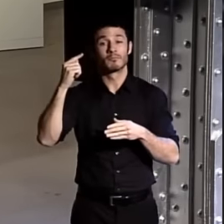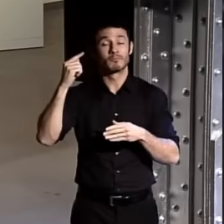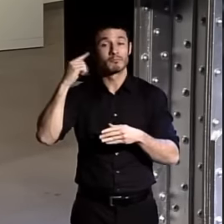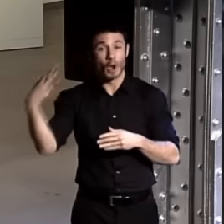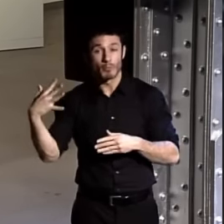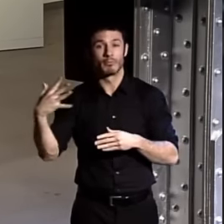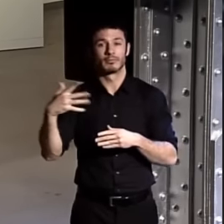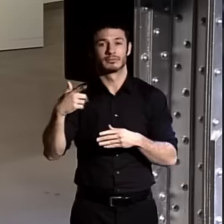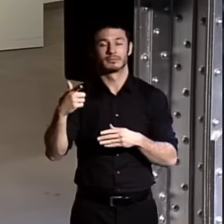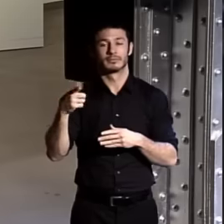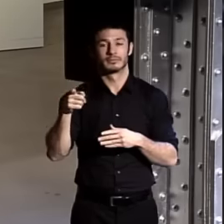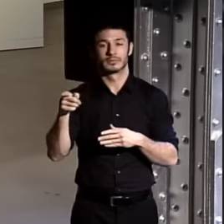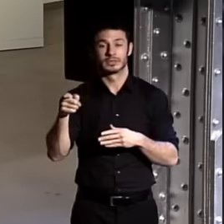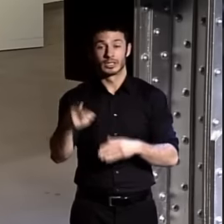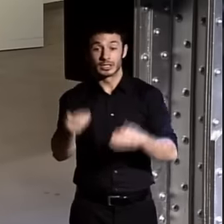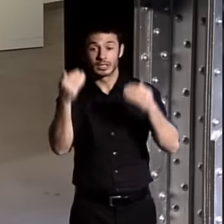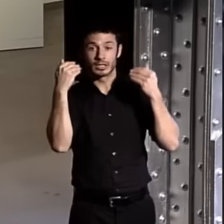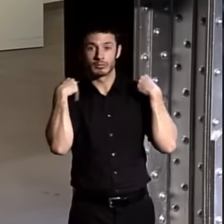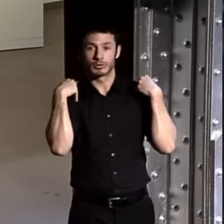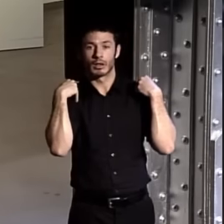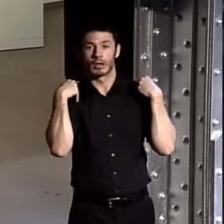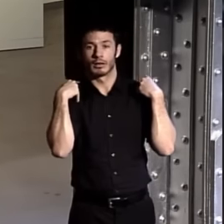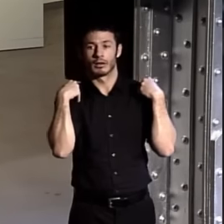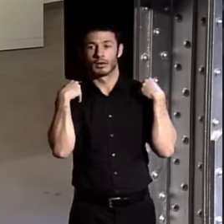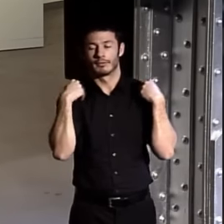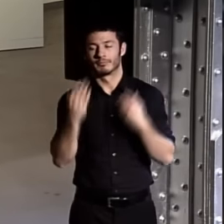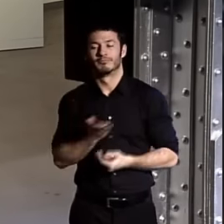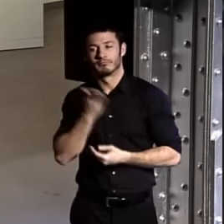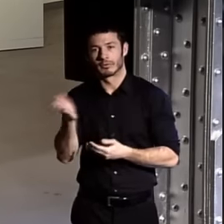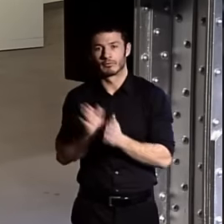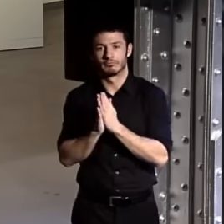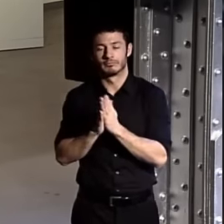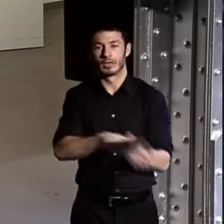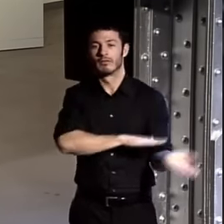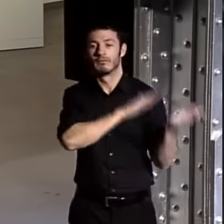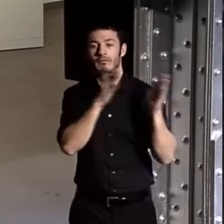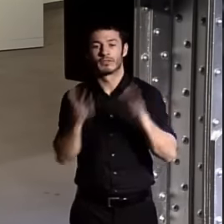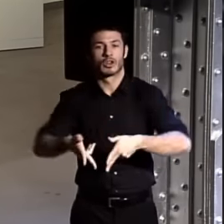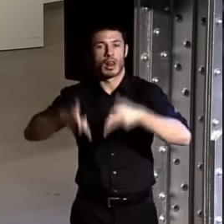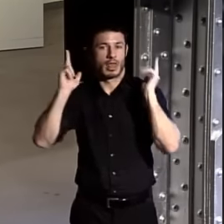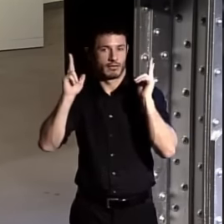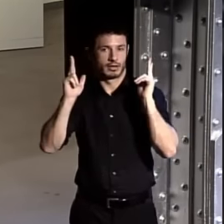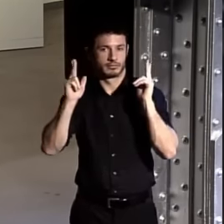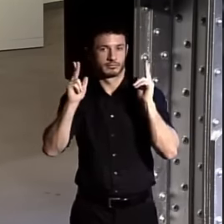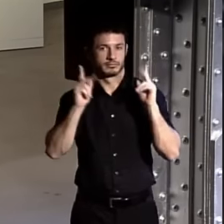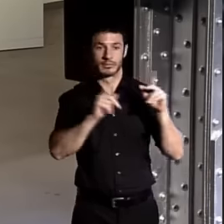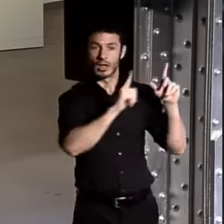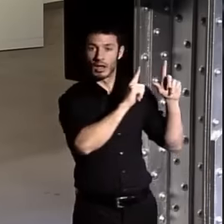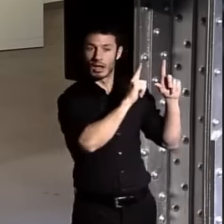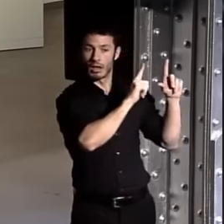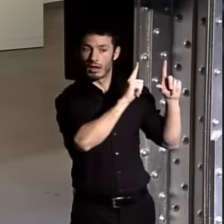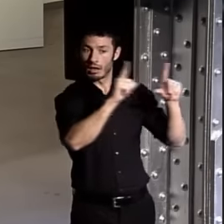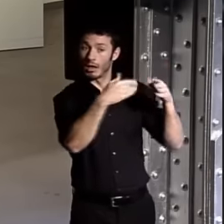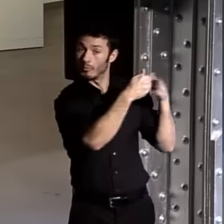fue la comisaría de esa exposición que se hiciera esta versión de Libre no de de cómic basada en esa